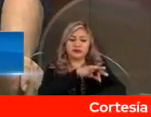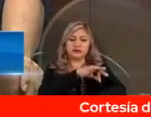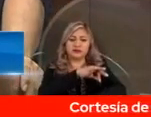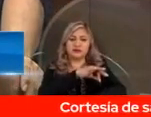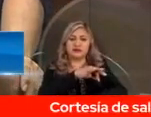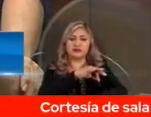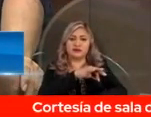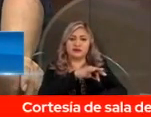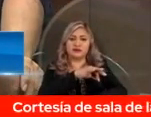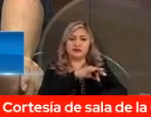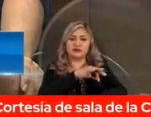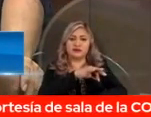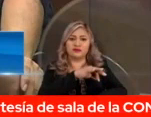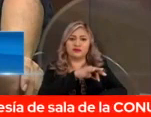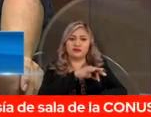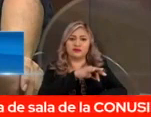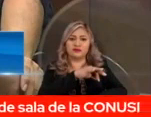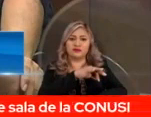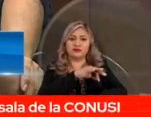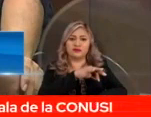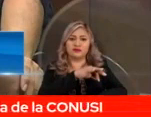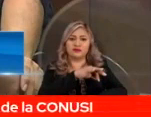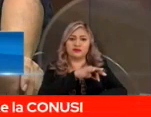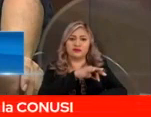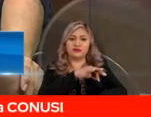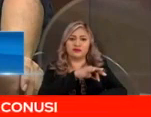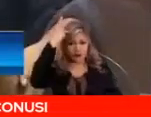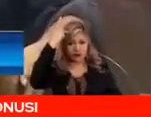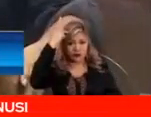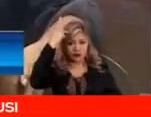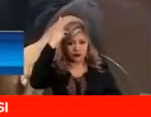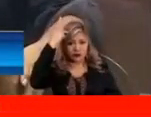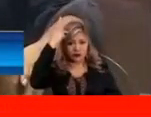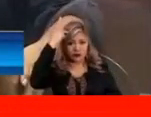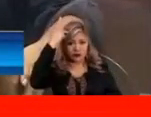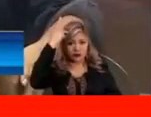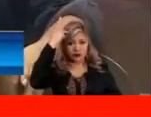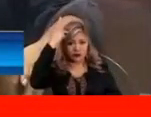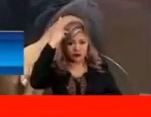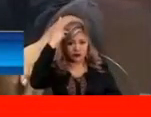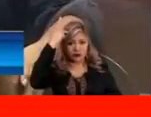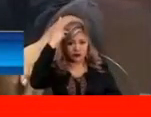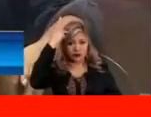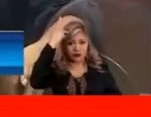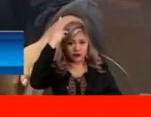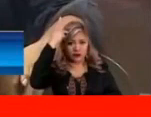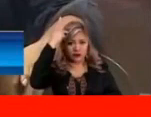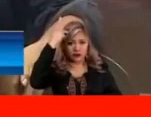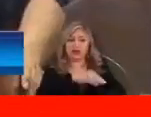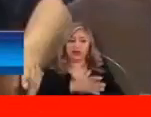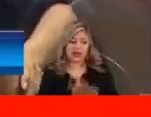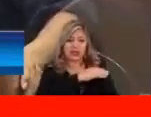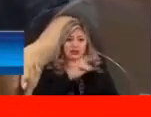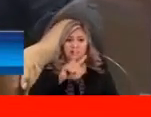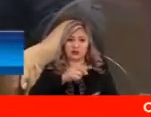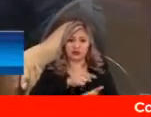que puede permitir que en el centro de las políticas públicas esté la vida de los seres humanos en Panamá. Solo hace 2 semanas 3 niños